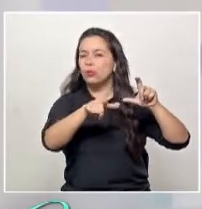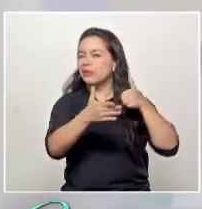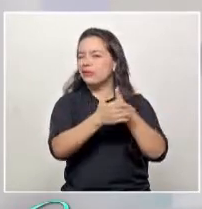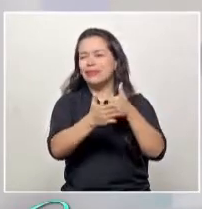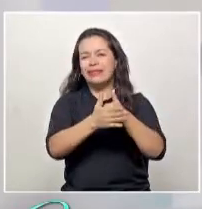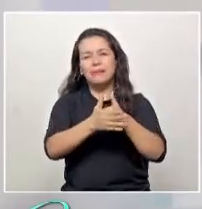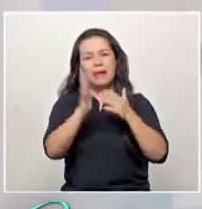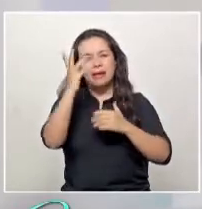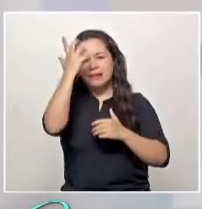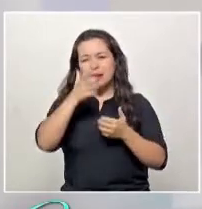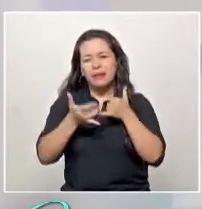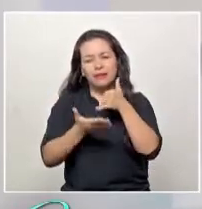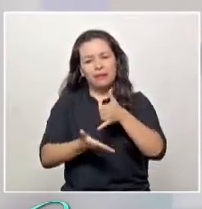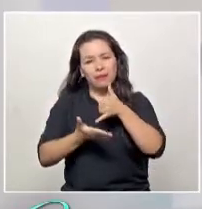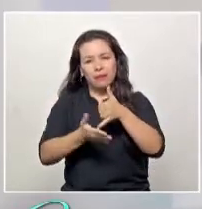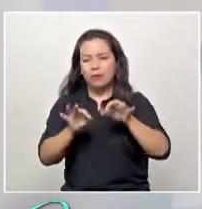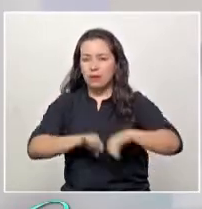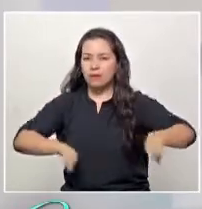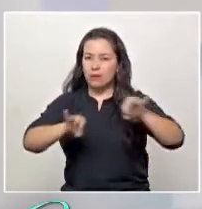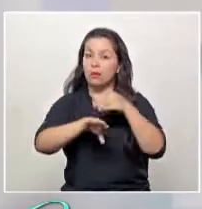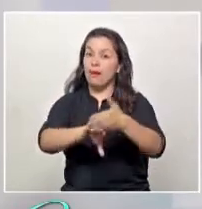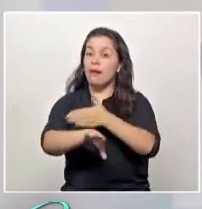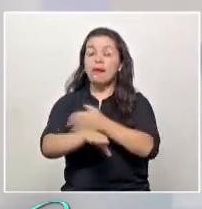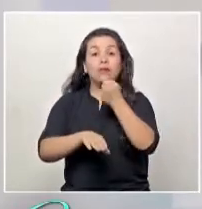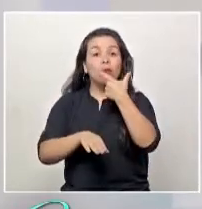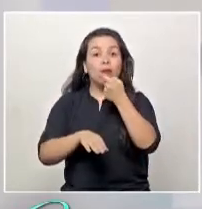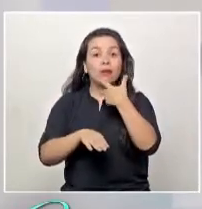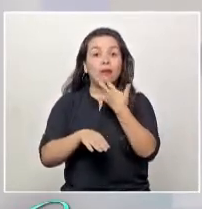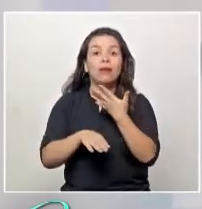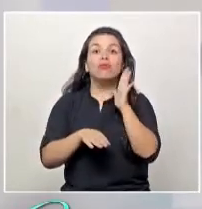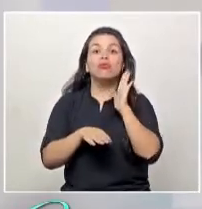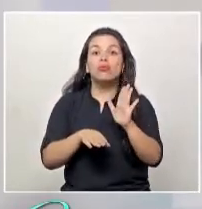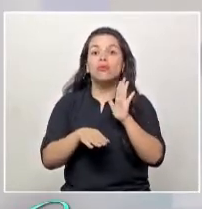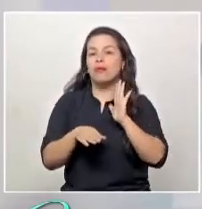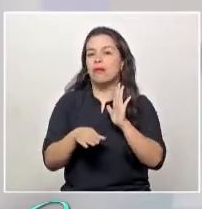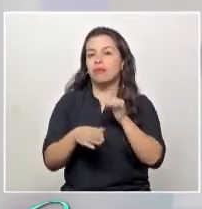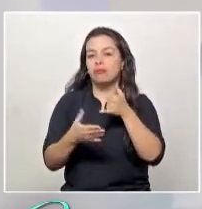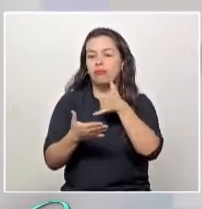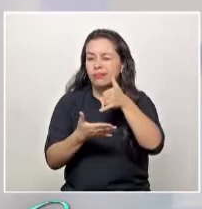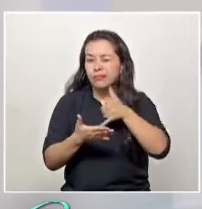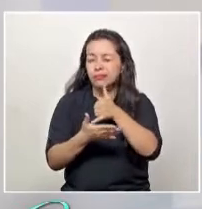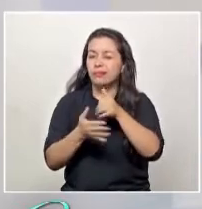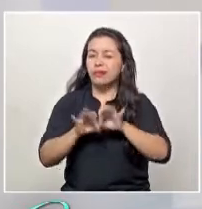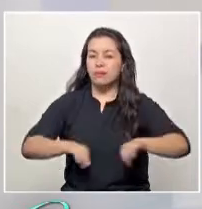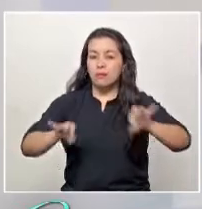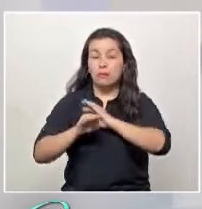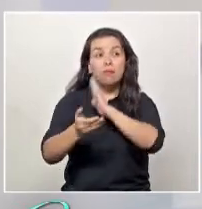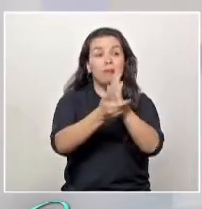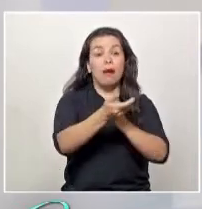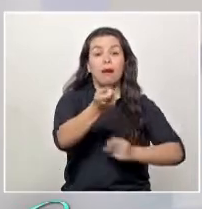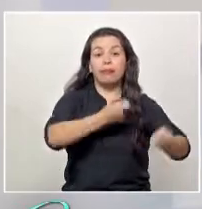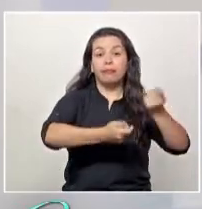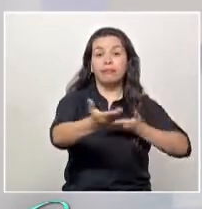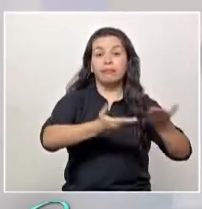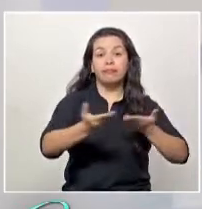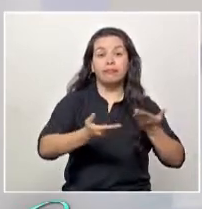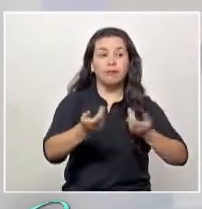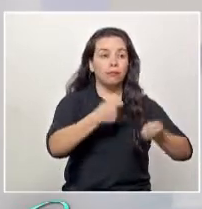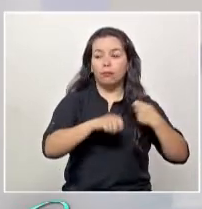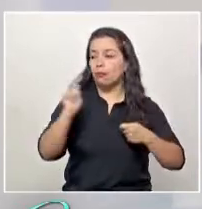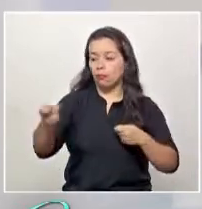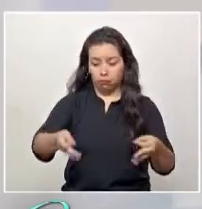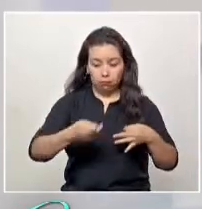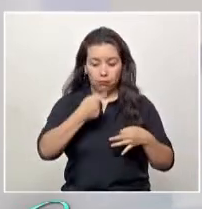porque mucha gente dice, me arde para orinar, me voy por una droguería, véndame algo para el ardor para orinar. Seguramente le van a vender un antibiótico o de pronto